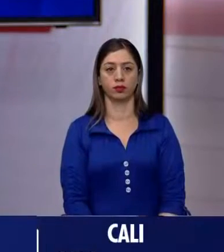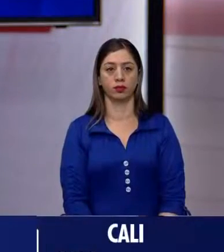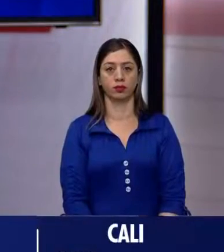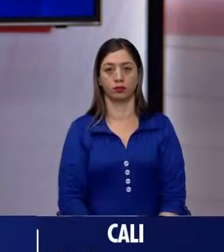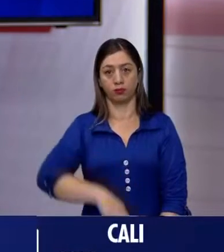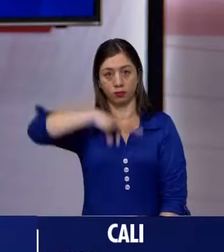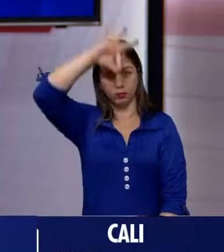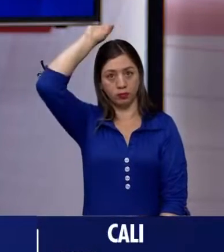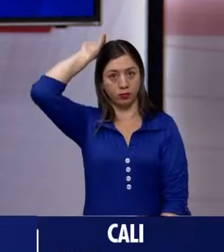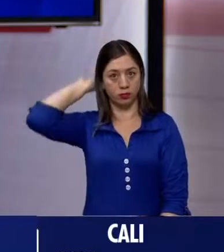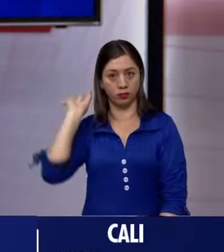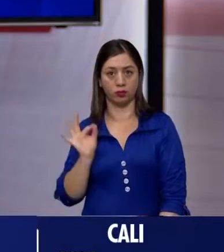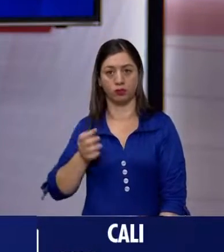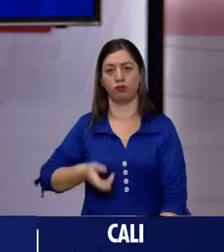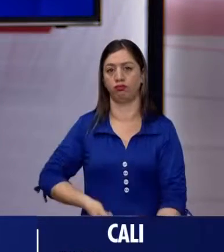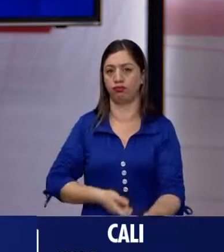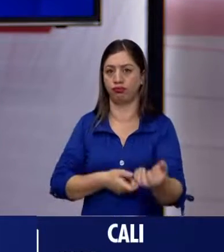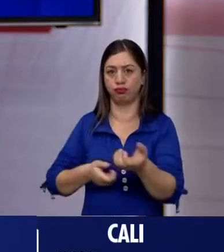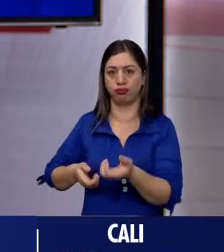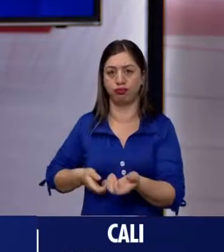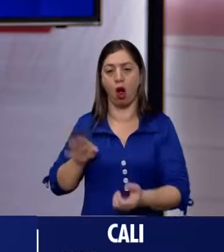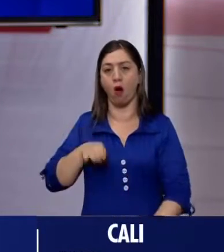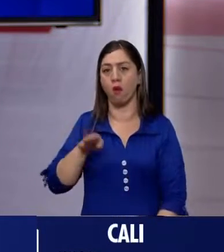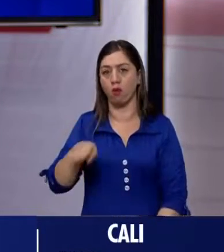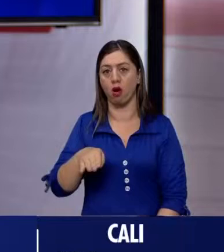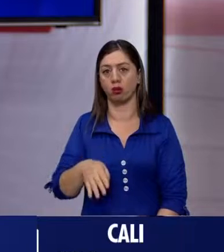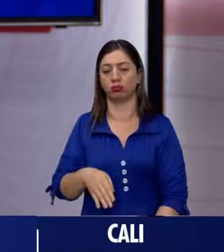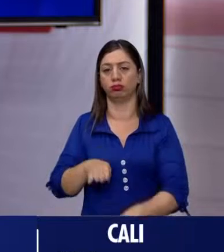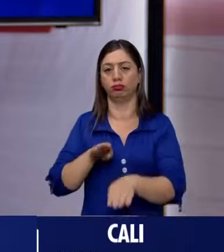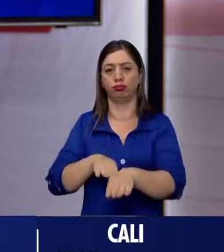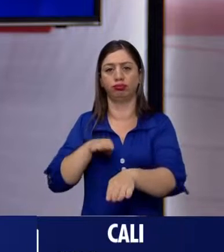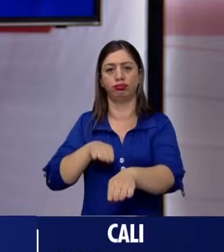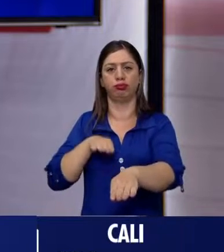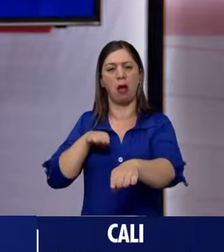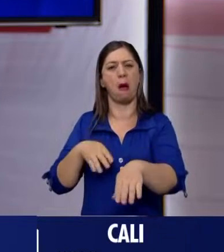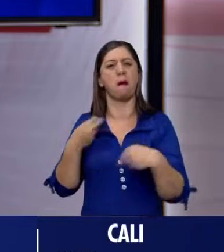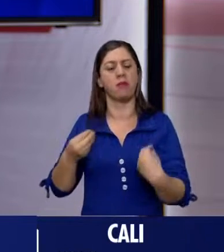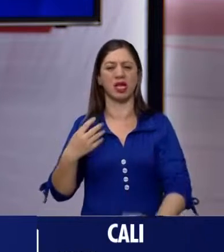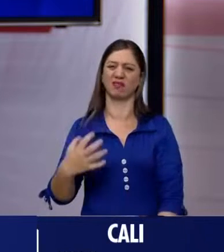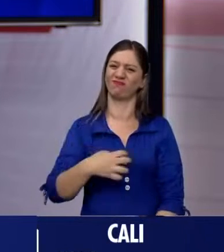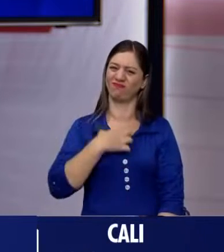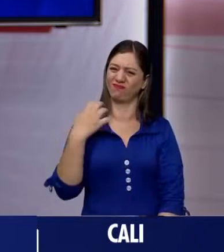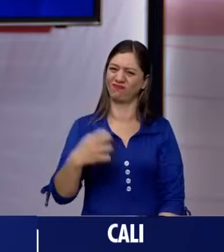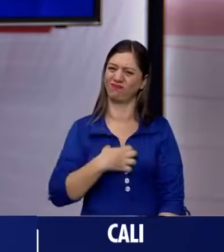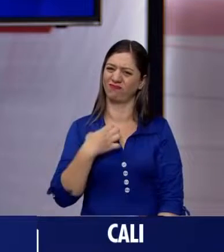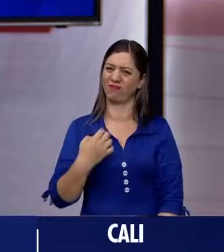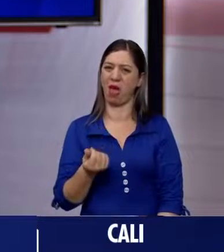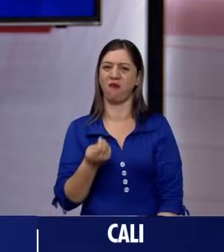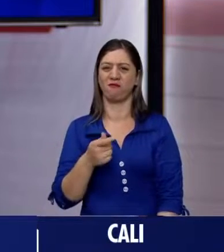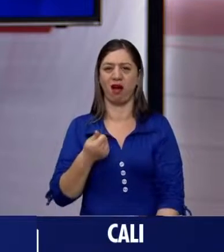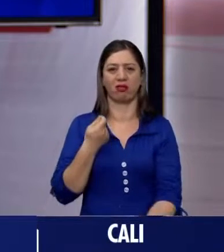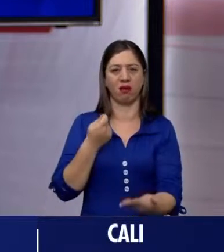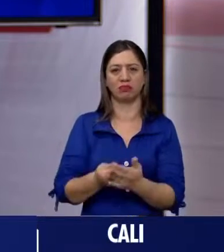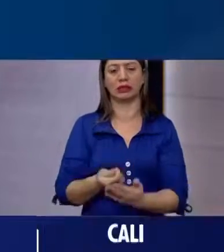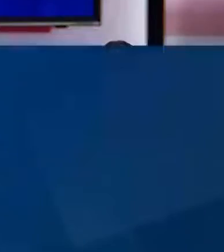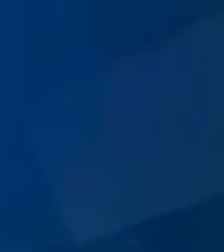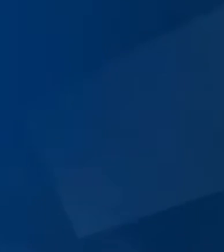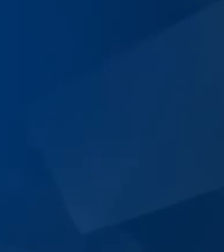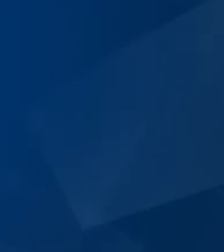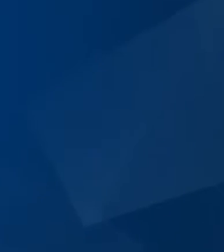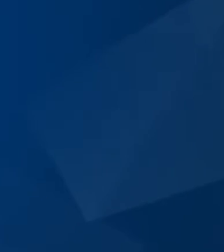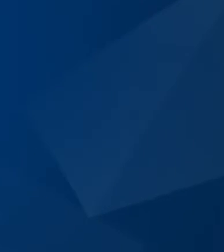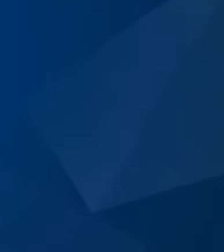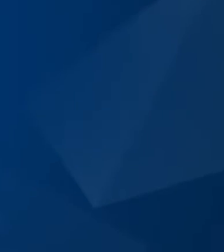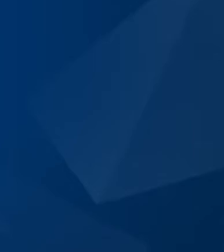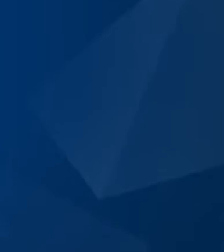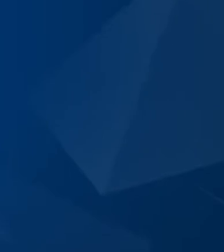Los bomberos de Buenaventura desfilaron a bordo de sus máquinas, esta vez para protestar por una millonaria deuda que según ellos tiene la